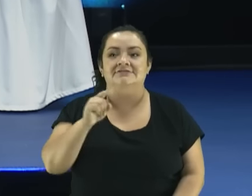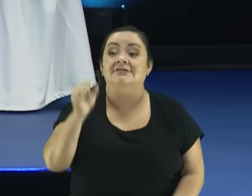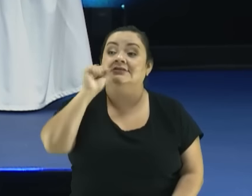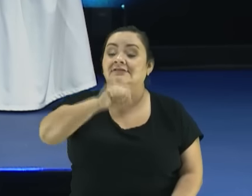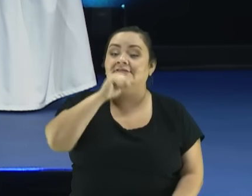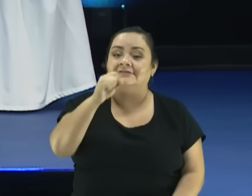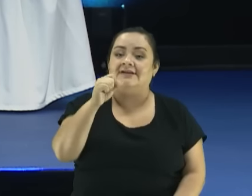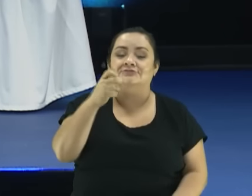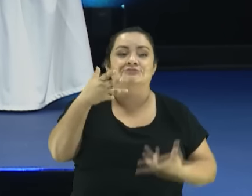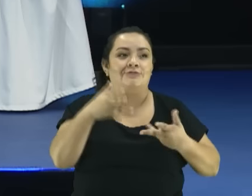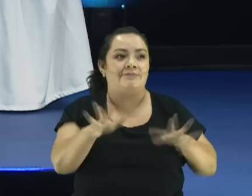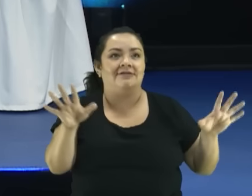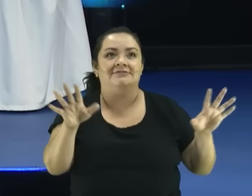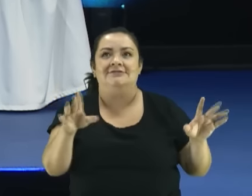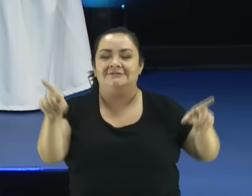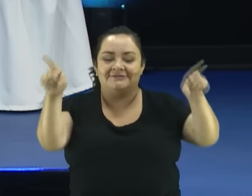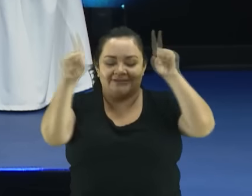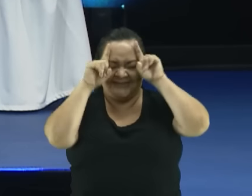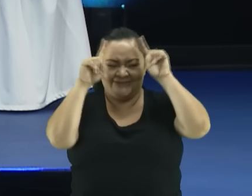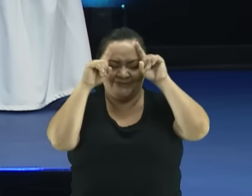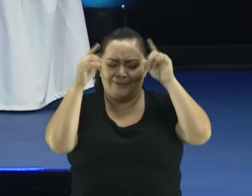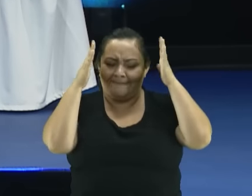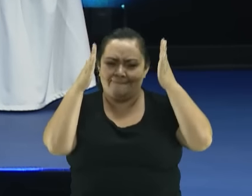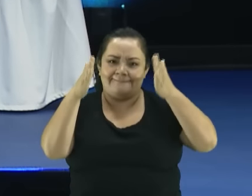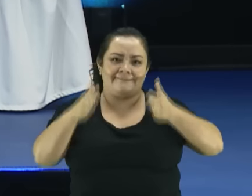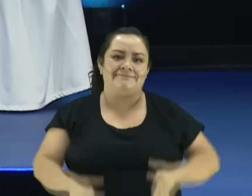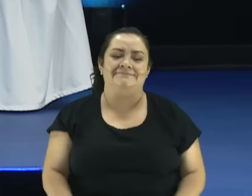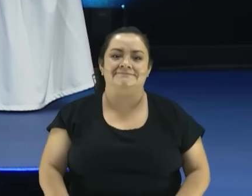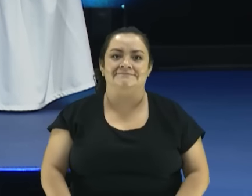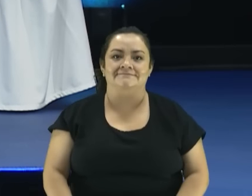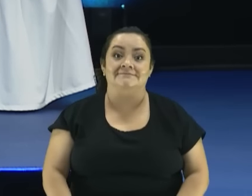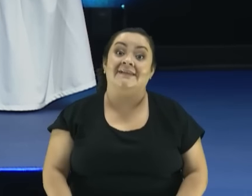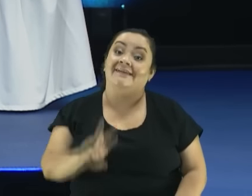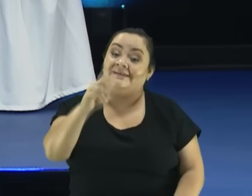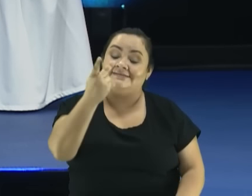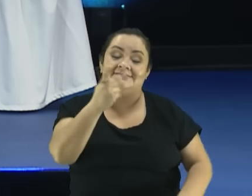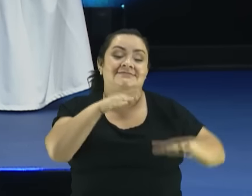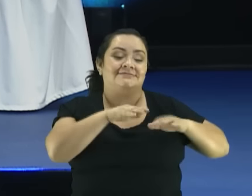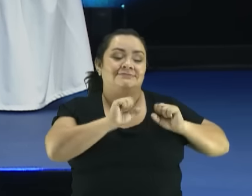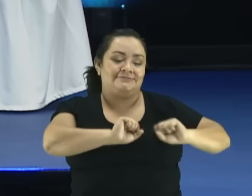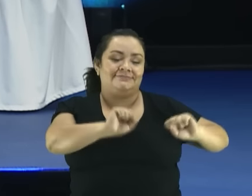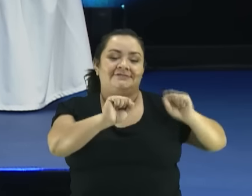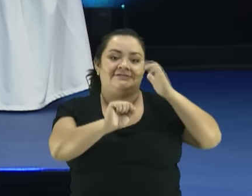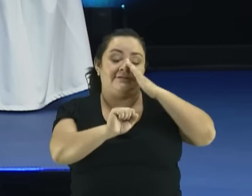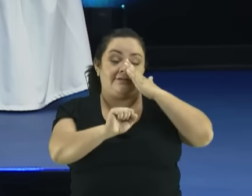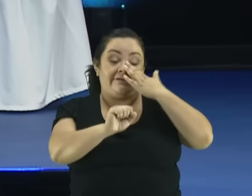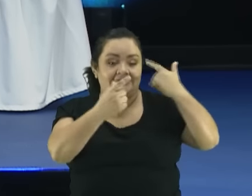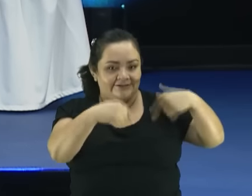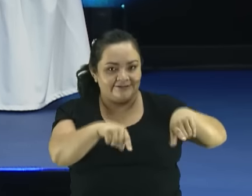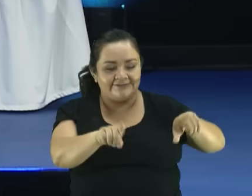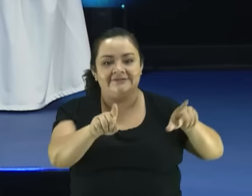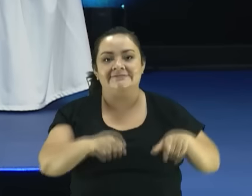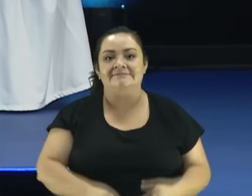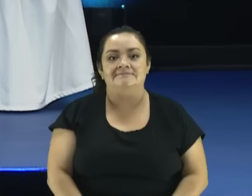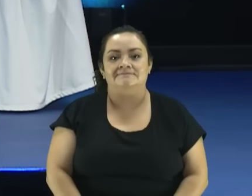carioque al mero cachudo es la segunda muerte